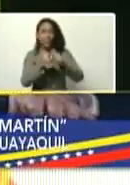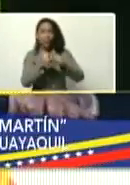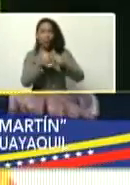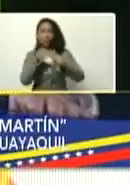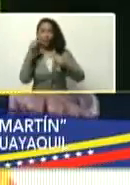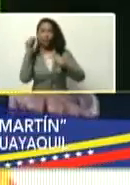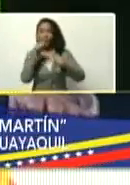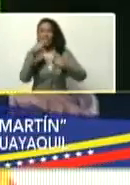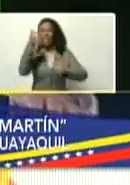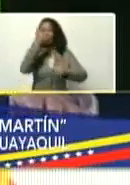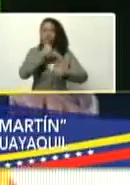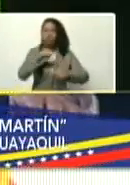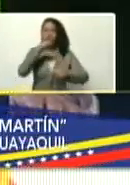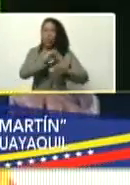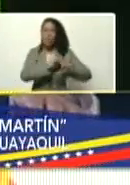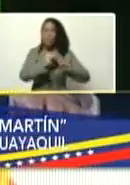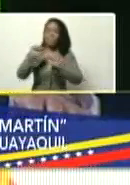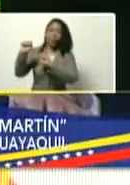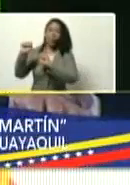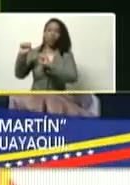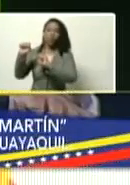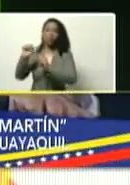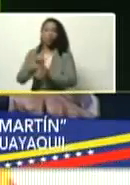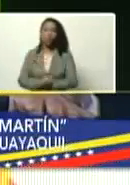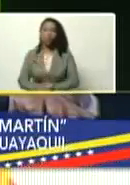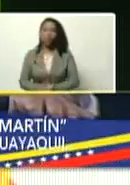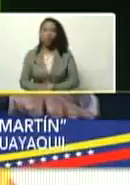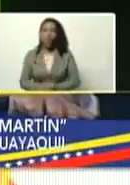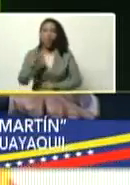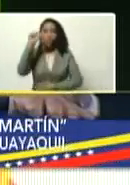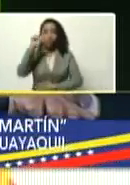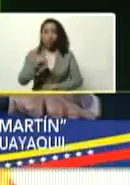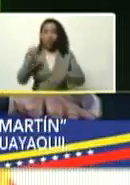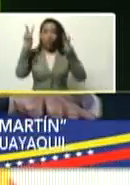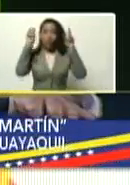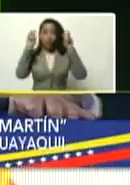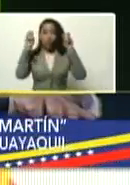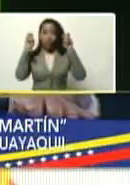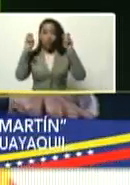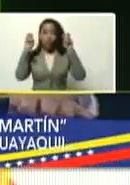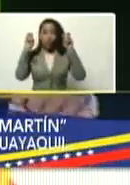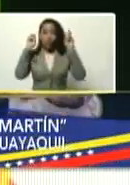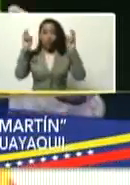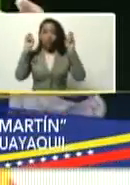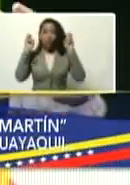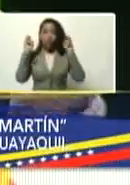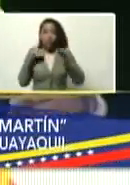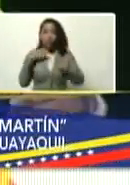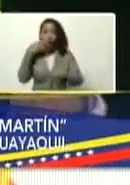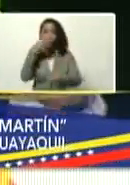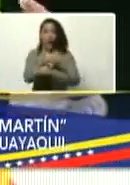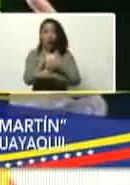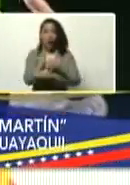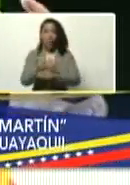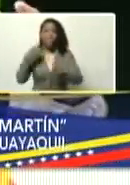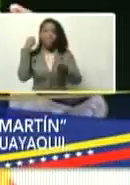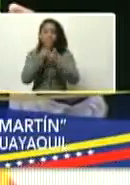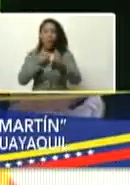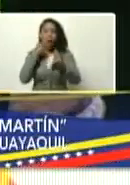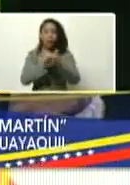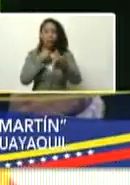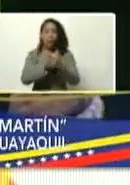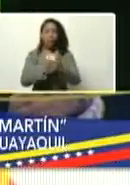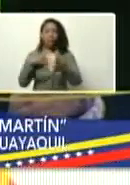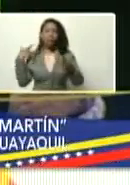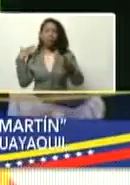la resistencia de los pastusos del sur de la Nueva Granada. Y fueron batallas